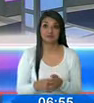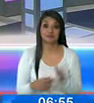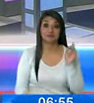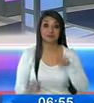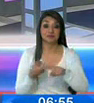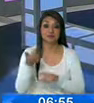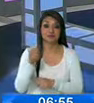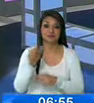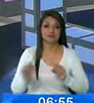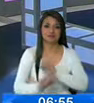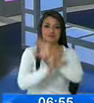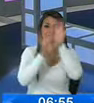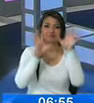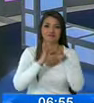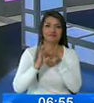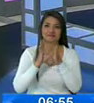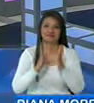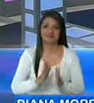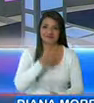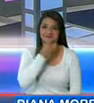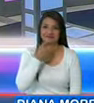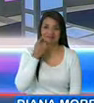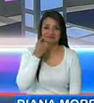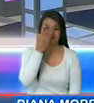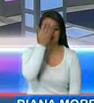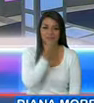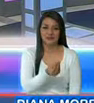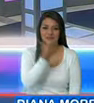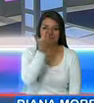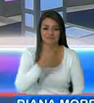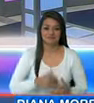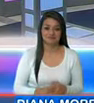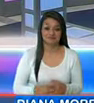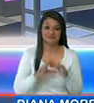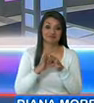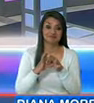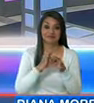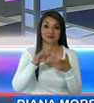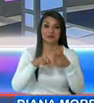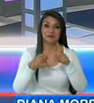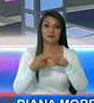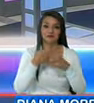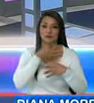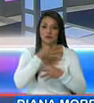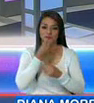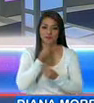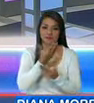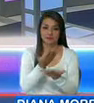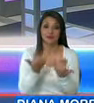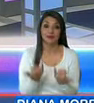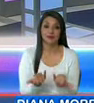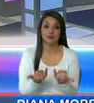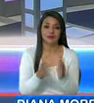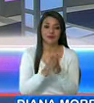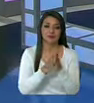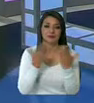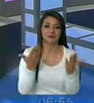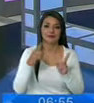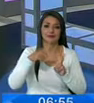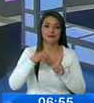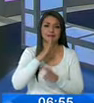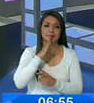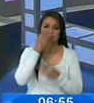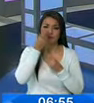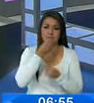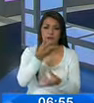mañana. Ali, Dianita, buen día para todos. Robert y Anita, amigos televidentes, estamos acompañándoles una vez más aquí en esta la primera emisión del Comercio TV. Siempre dispuestos